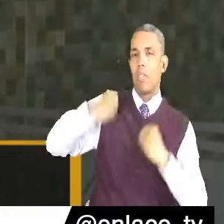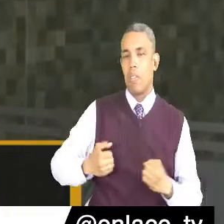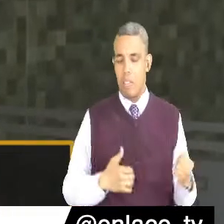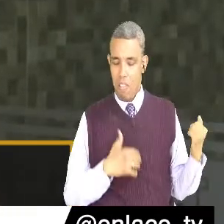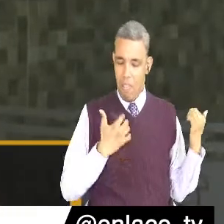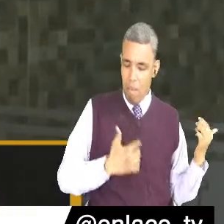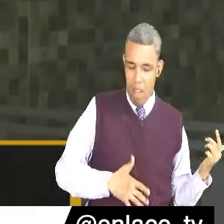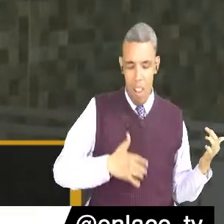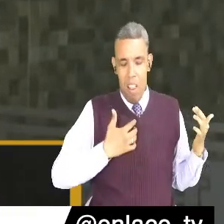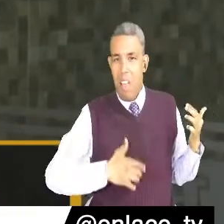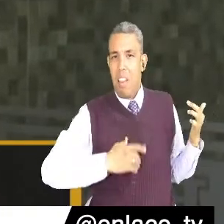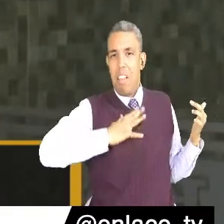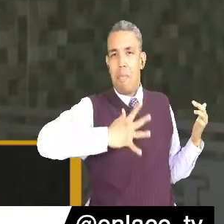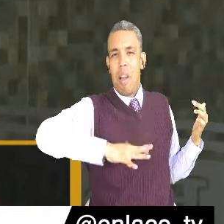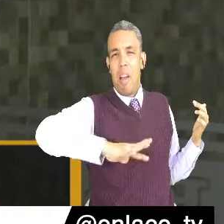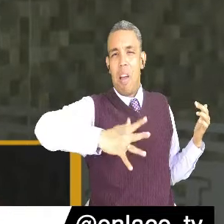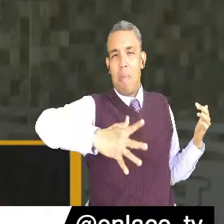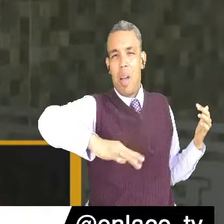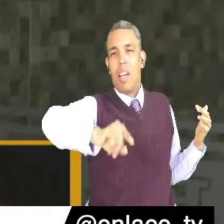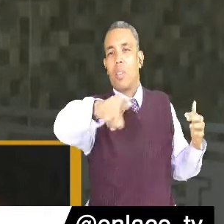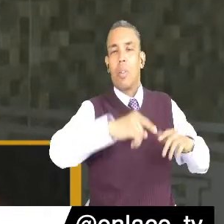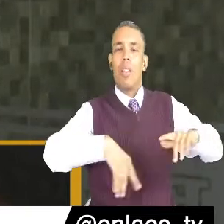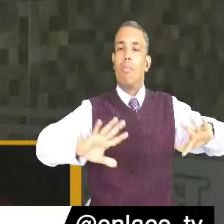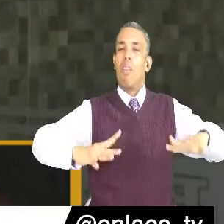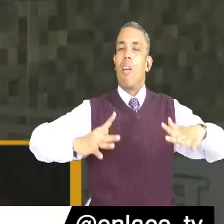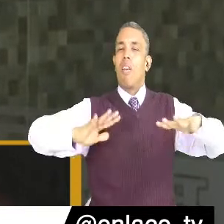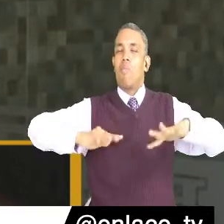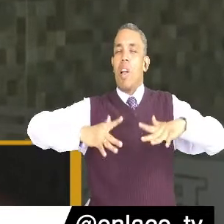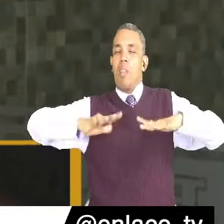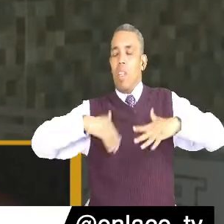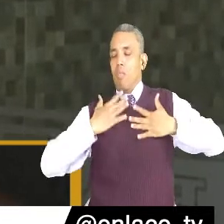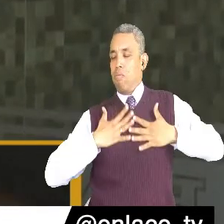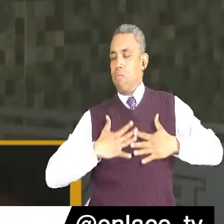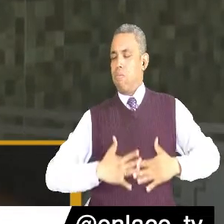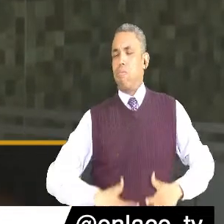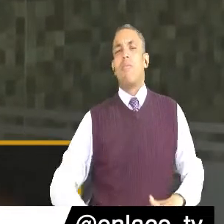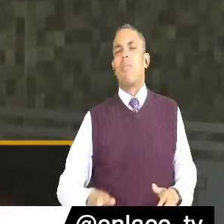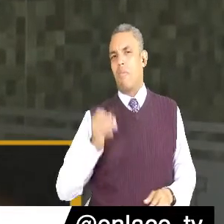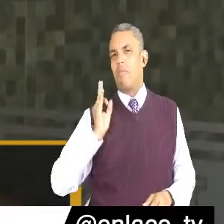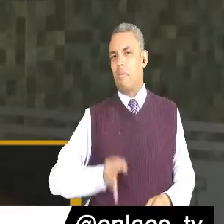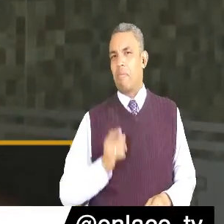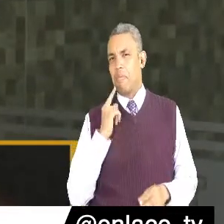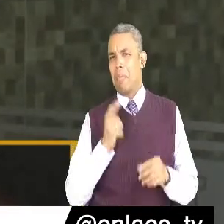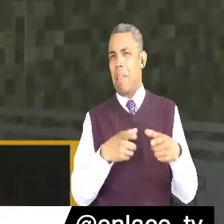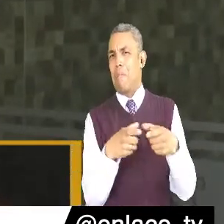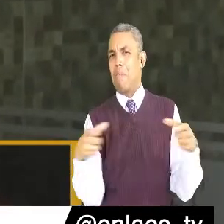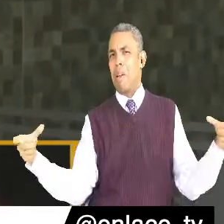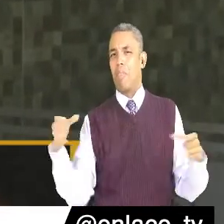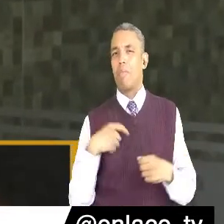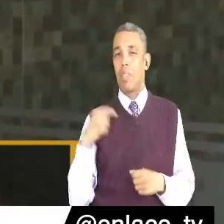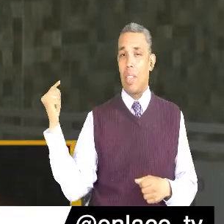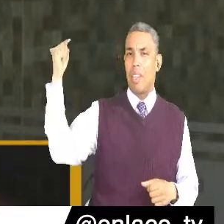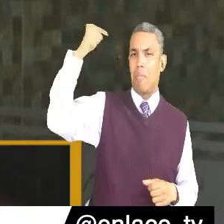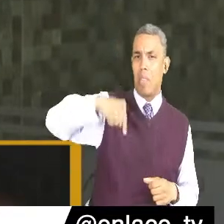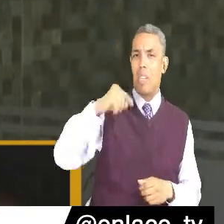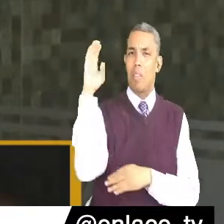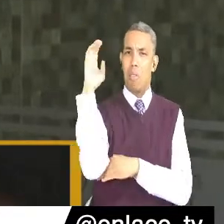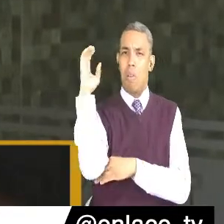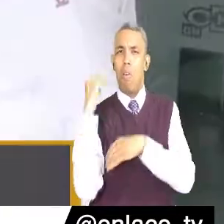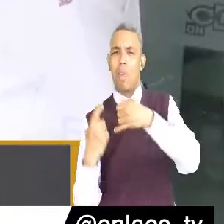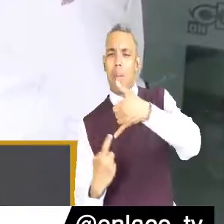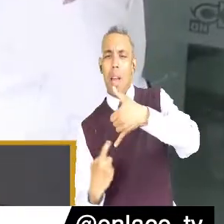muchos barranqueños. Él viene a Colombia a hacer su gira y abre su gira Oración Sin Límites, precisamente aquí en